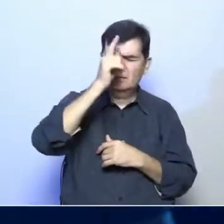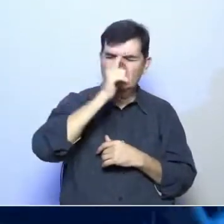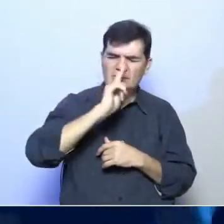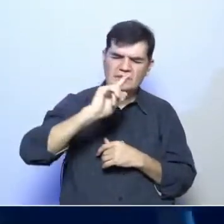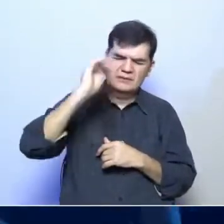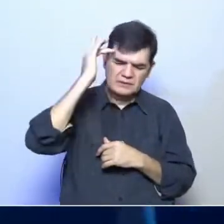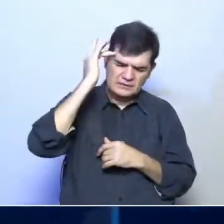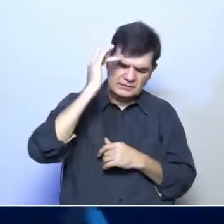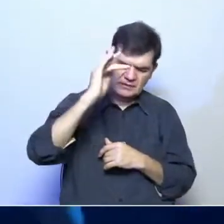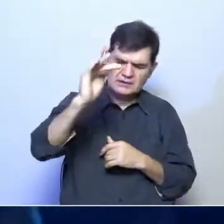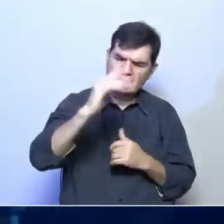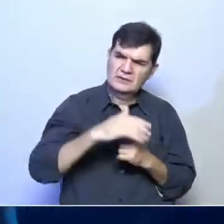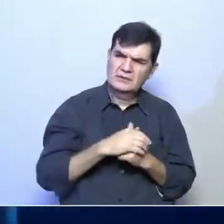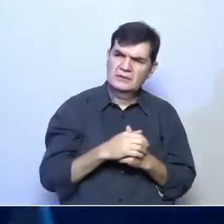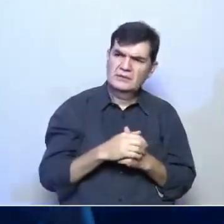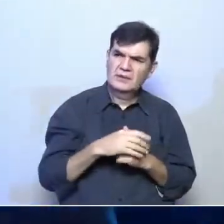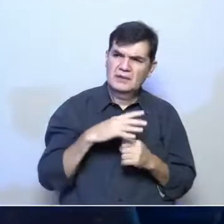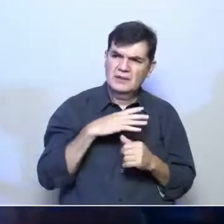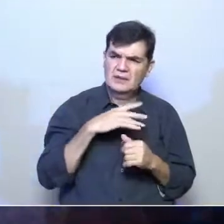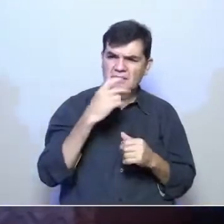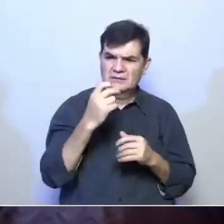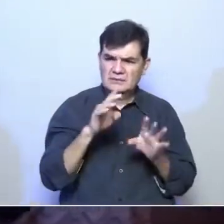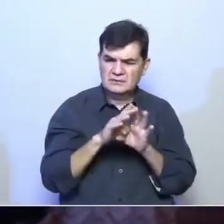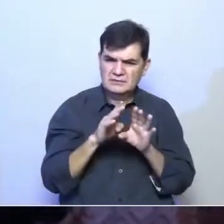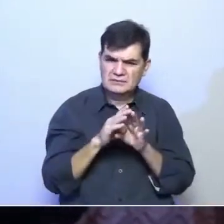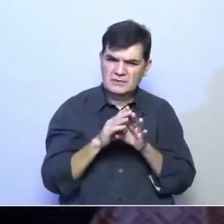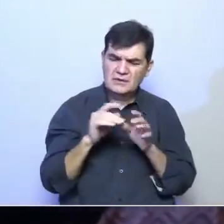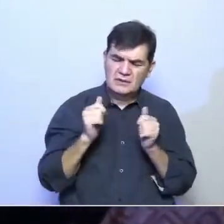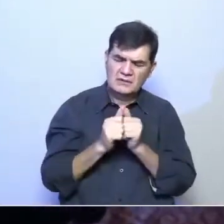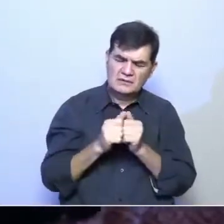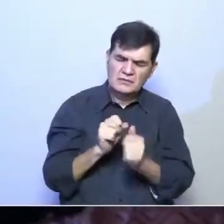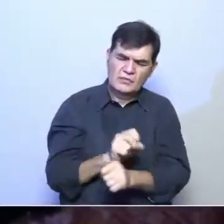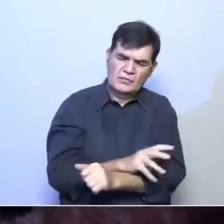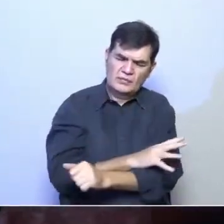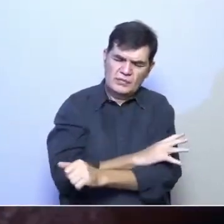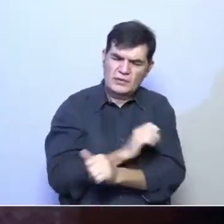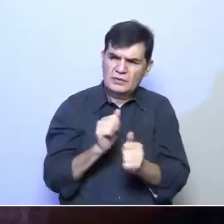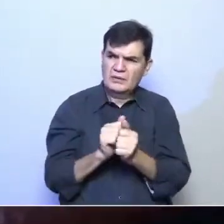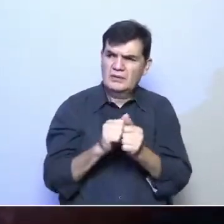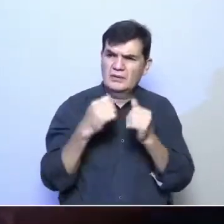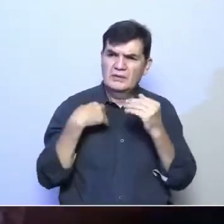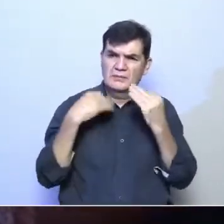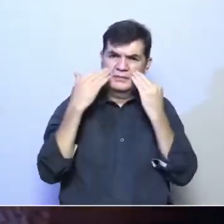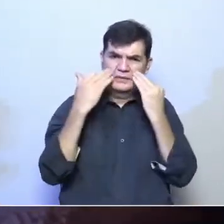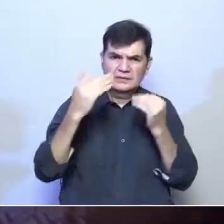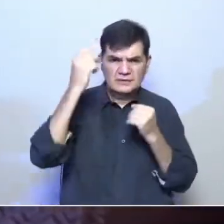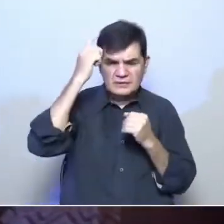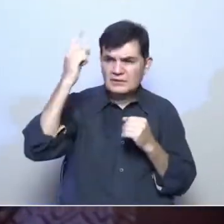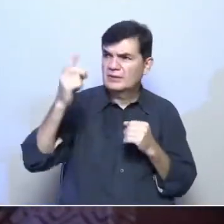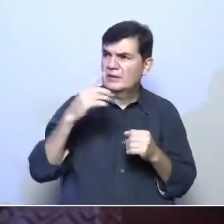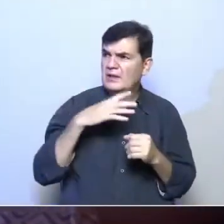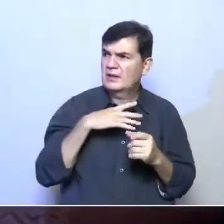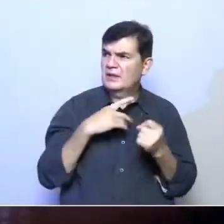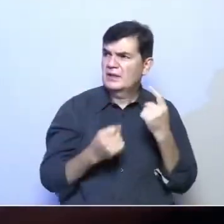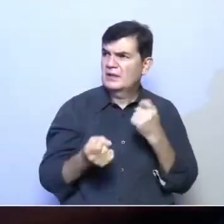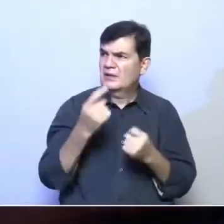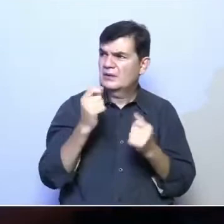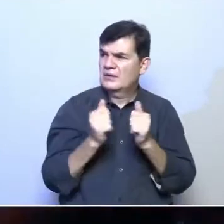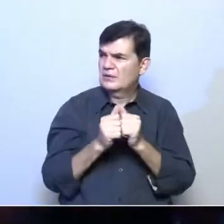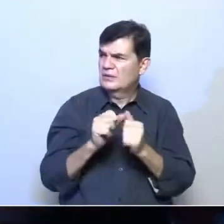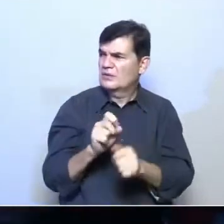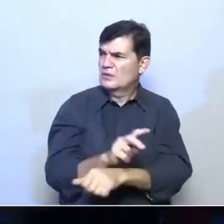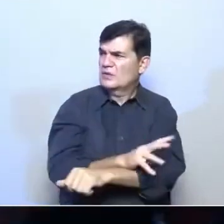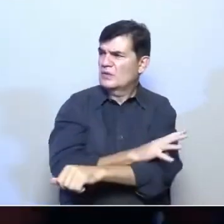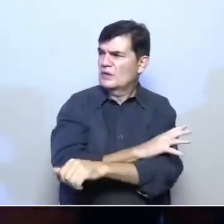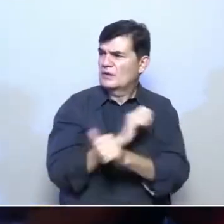Santo. Eso es, eso es. Algunos están siendo estremecidos por la presencia de Dios. Algunos están siendo estremecidos